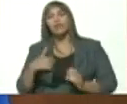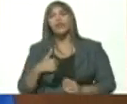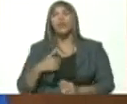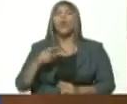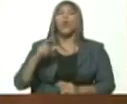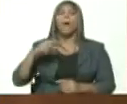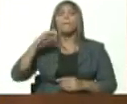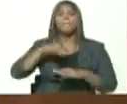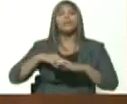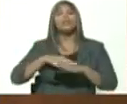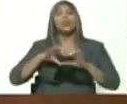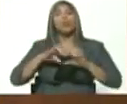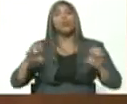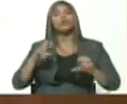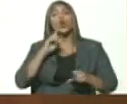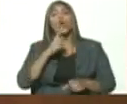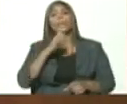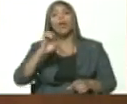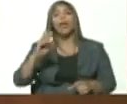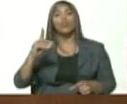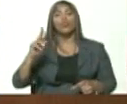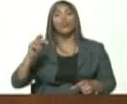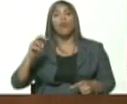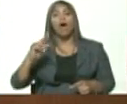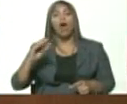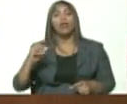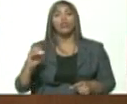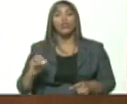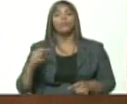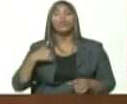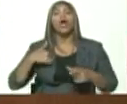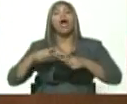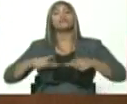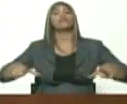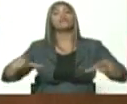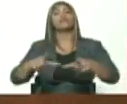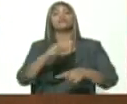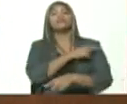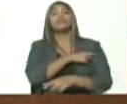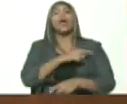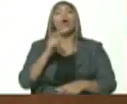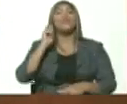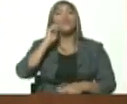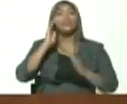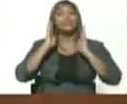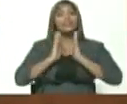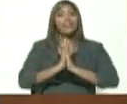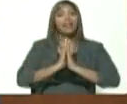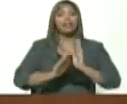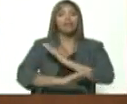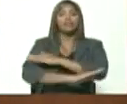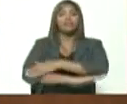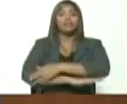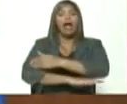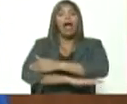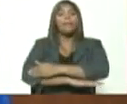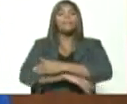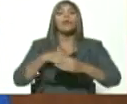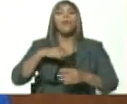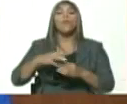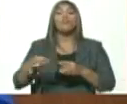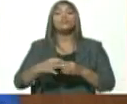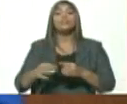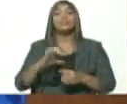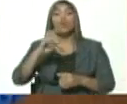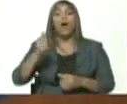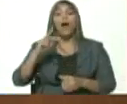nuevas funciones. Bueno, presidente, aquí estamos en el ambulatorio Carmen Rendiles, en donde en el municipio Carrizal